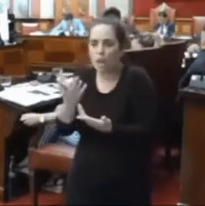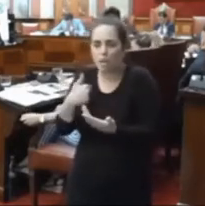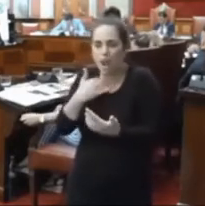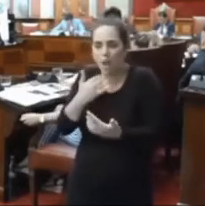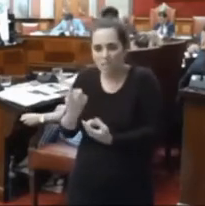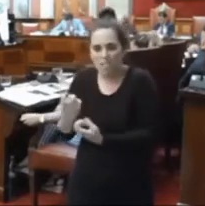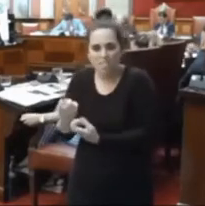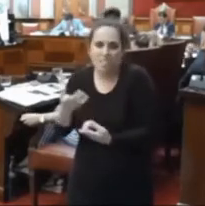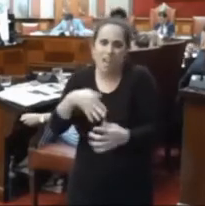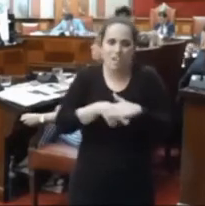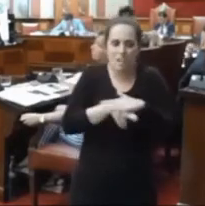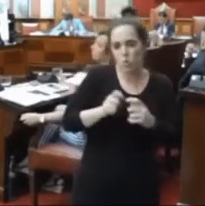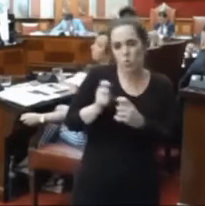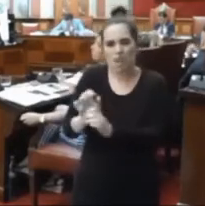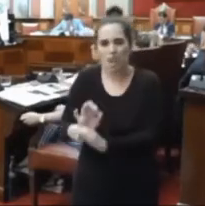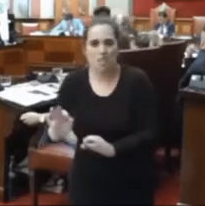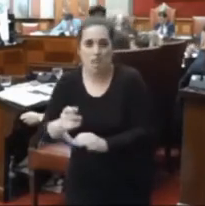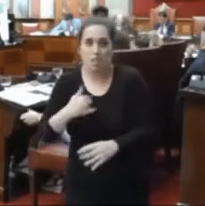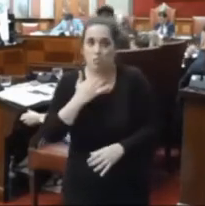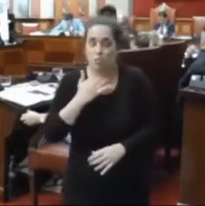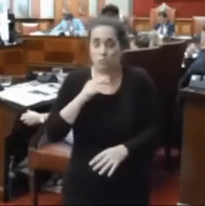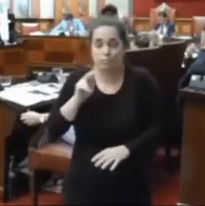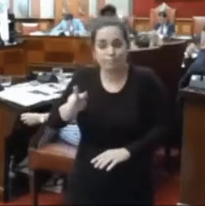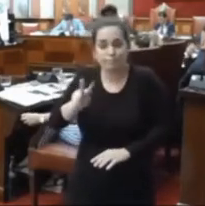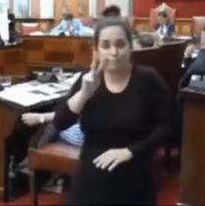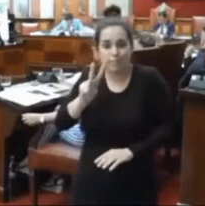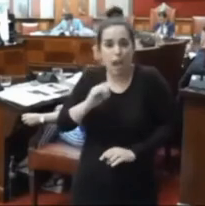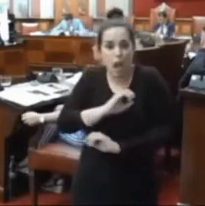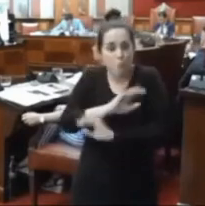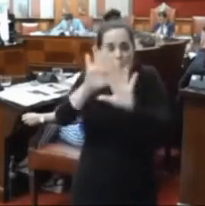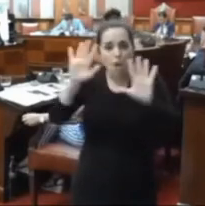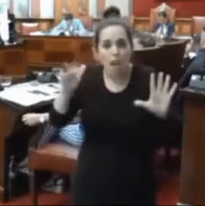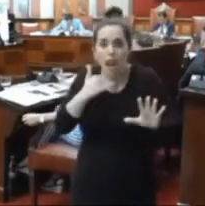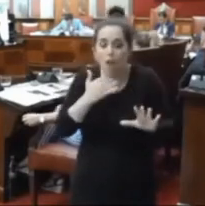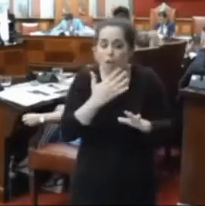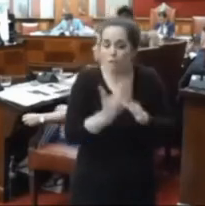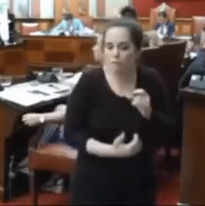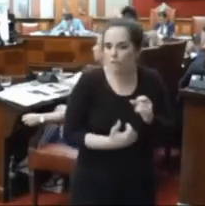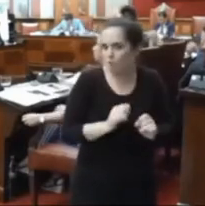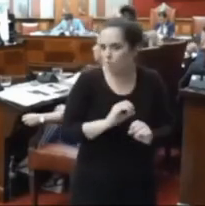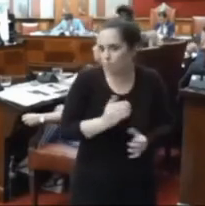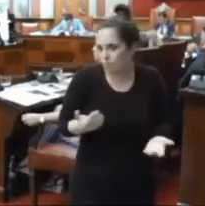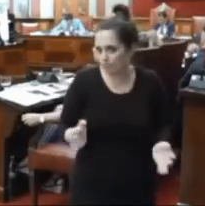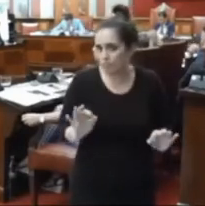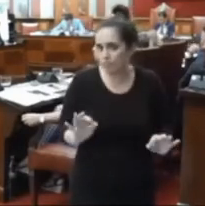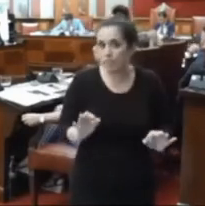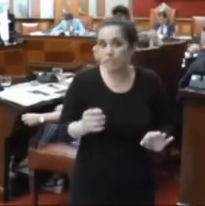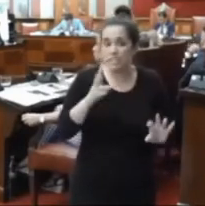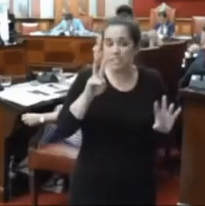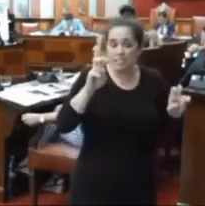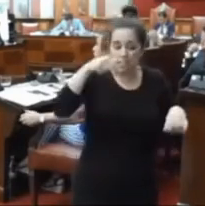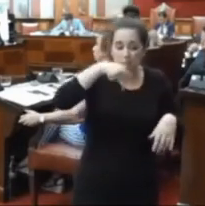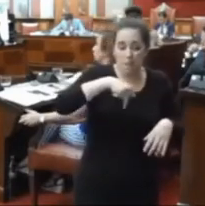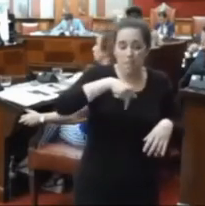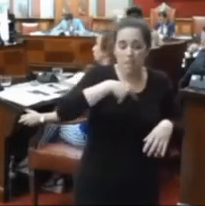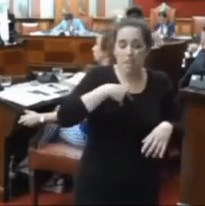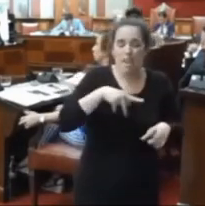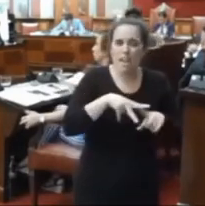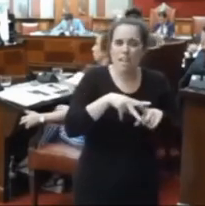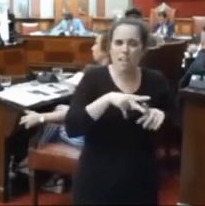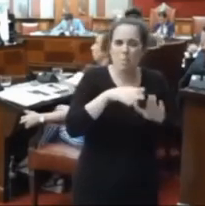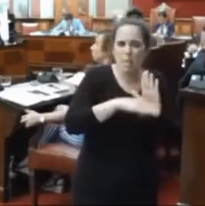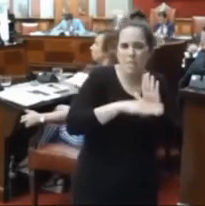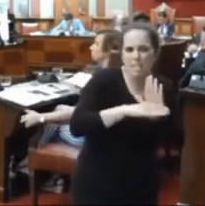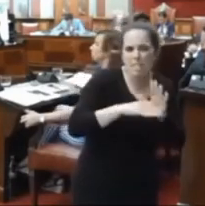muy evidente para todos y todas, que algo está fallando. Y es que las políticas en Canarias en materia de educación y atención a la sexualidad o